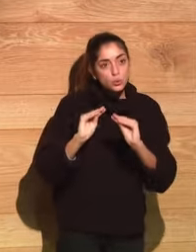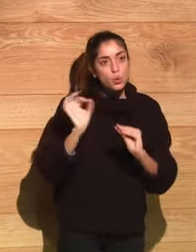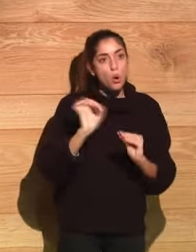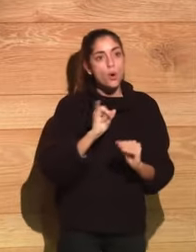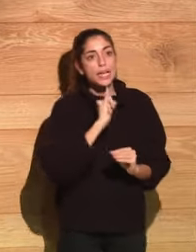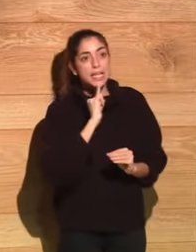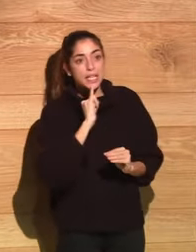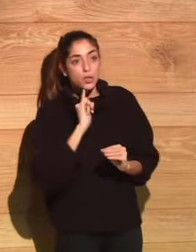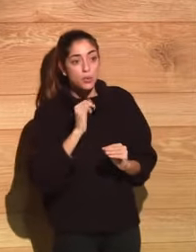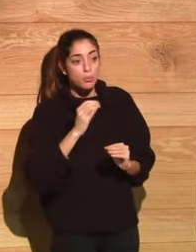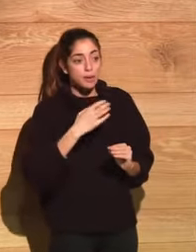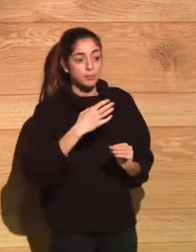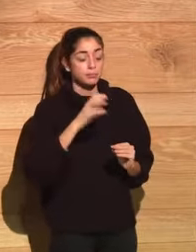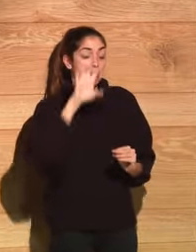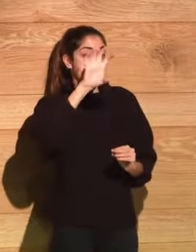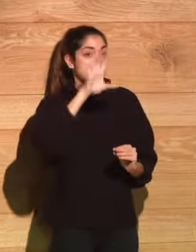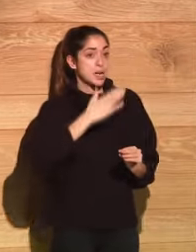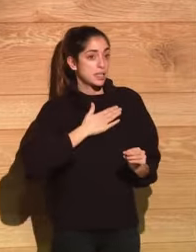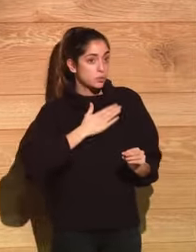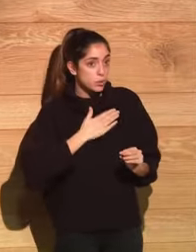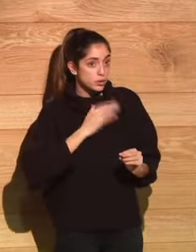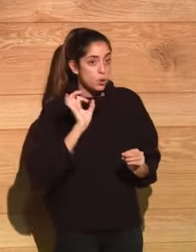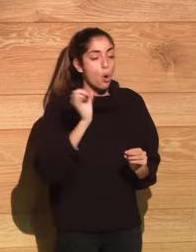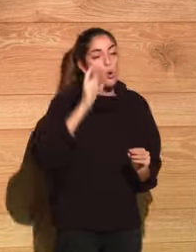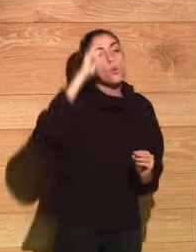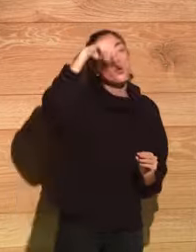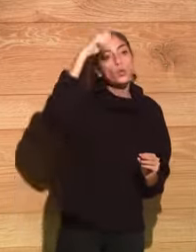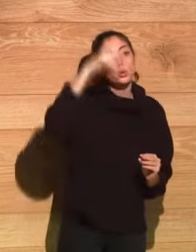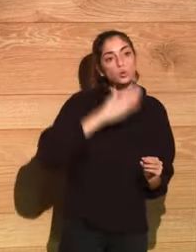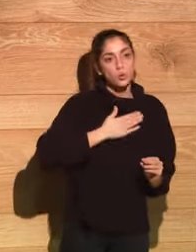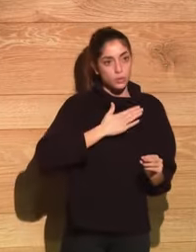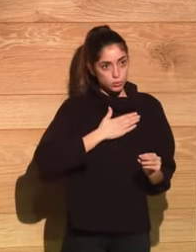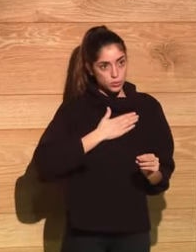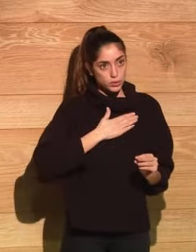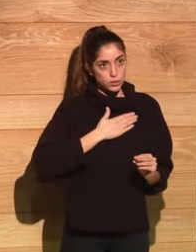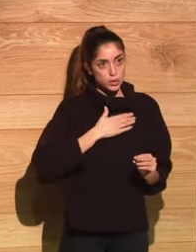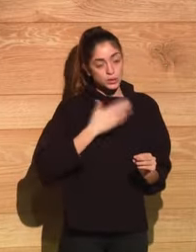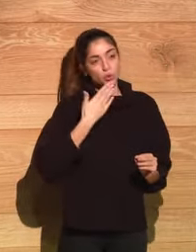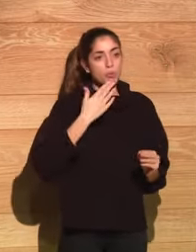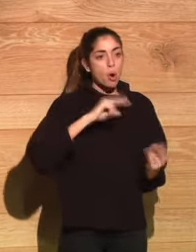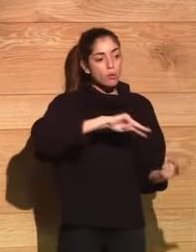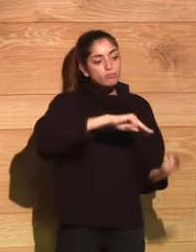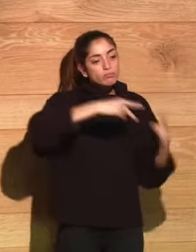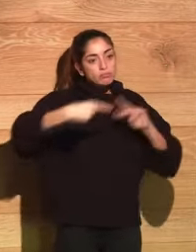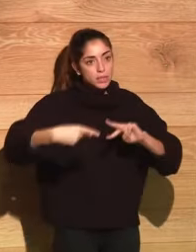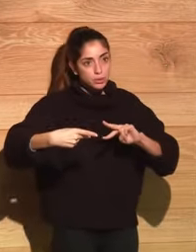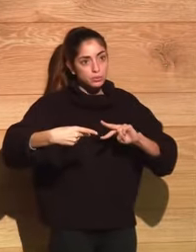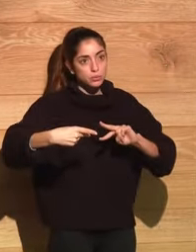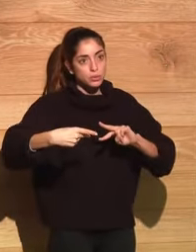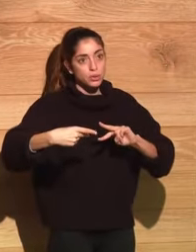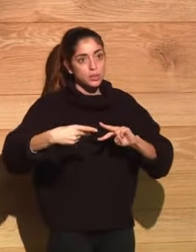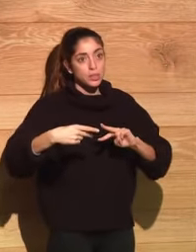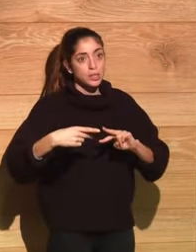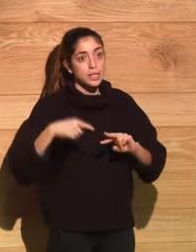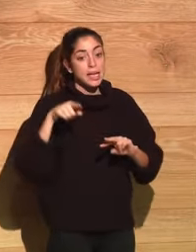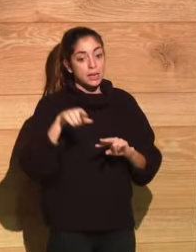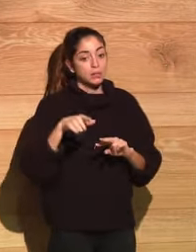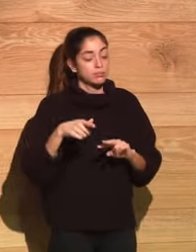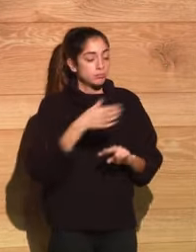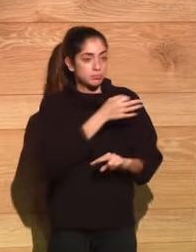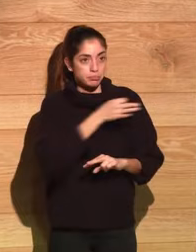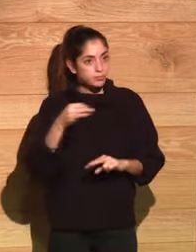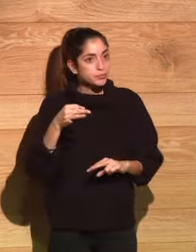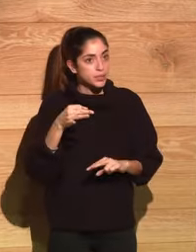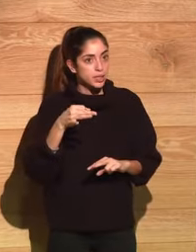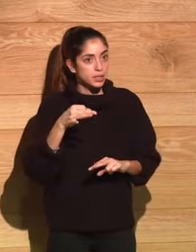de nuestro país, el idioma de nuestra cultura, mejor dicho. O sea, fue un traductor, en cierta medida, y un traductor a veces muy eficaz. Y